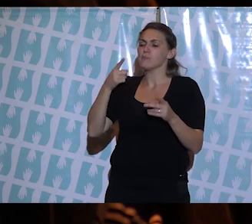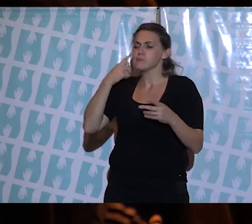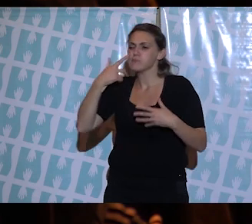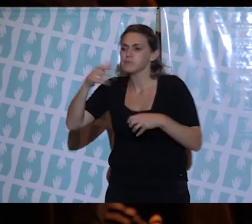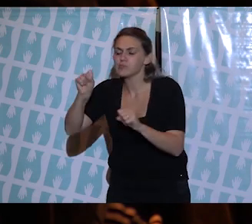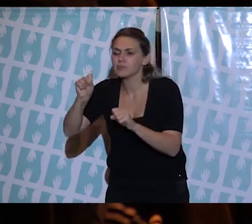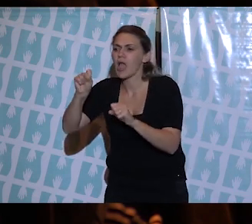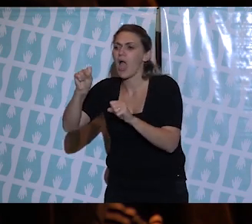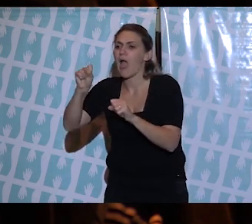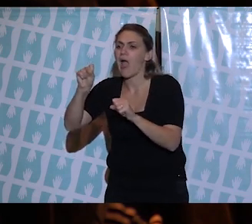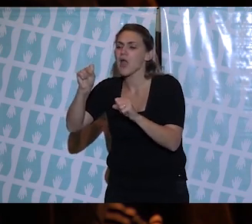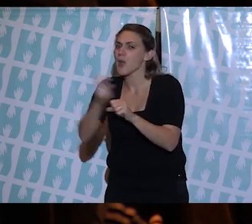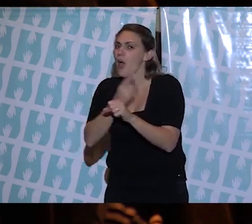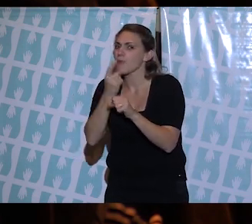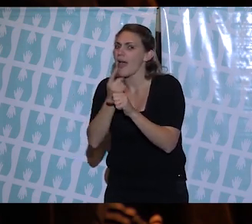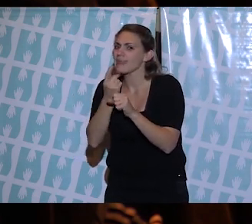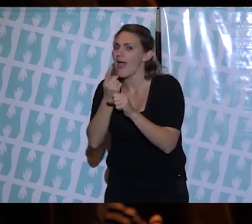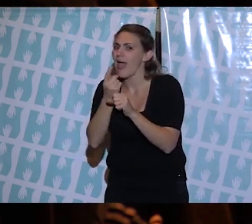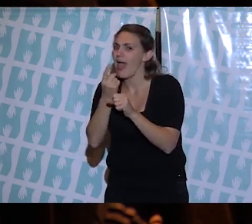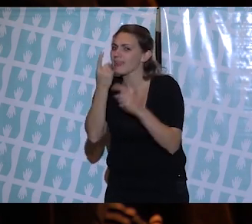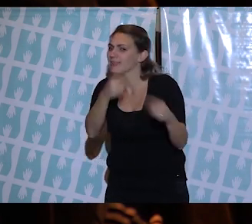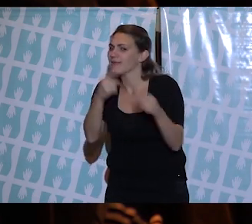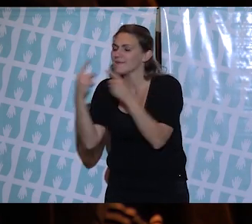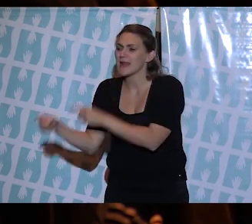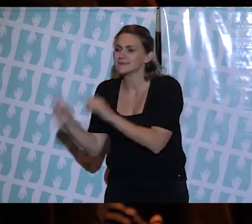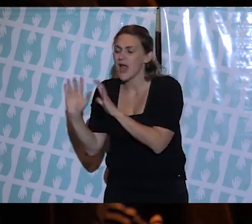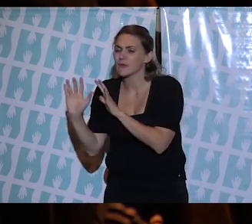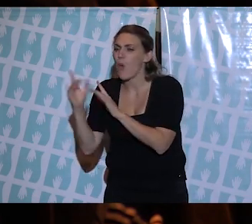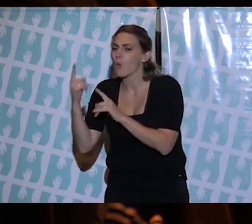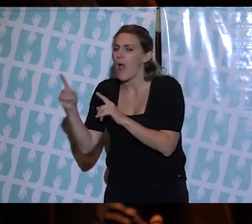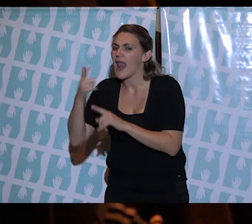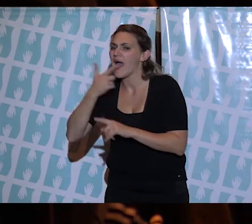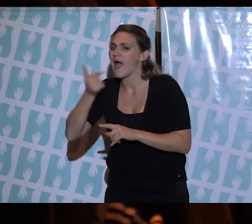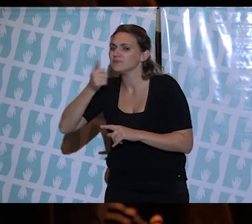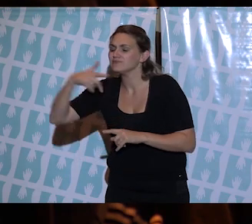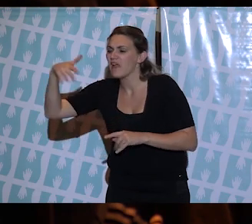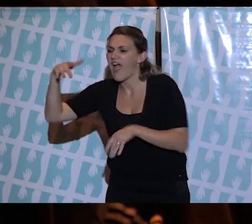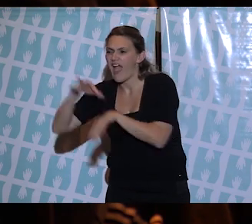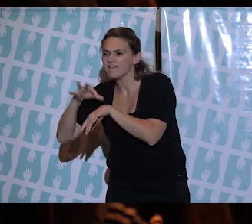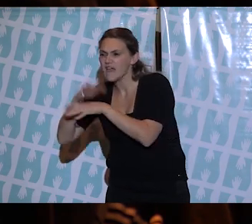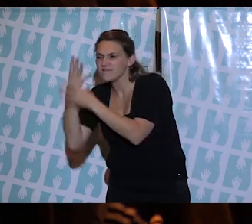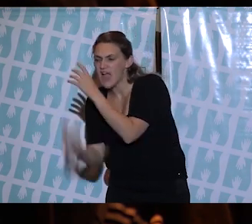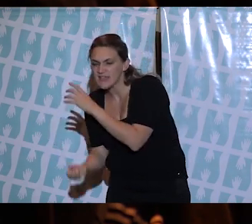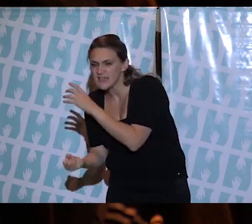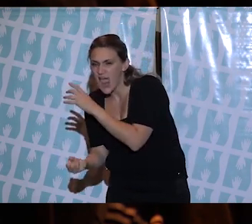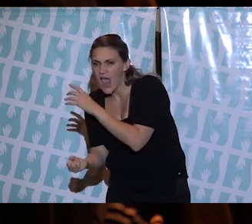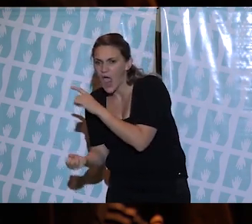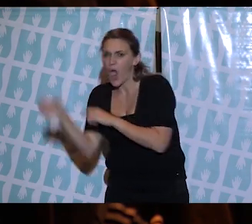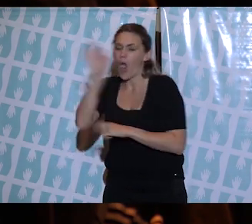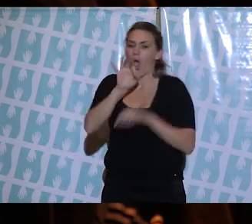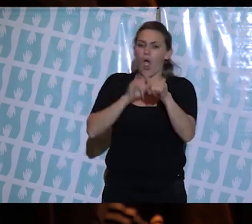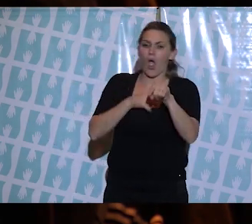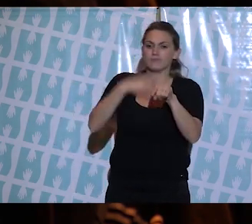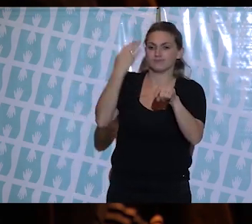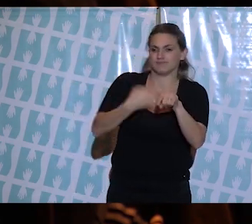alfa-sinucleína patológica. Solo permiten discriminar entre alfa-sinucleína no fosforilada y